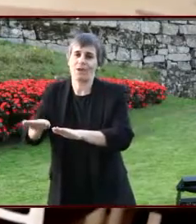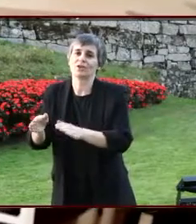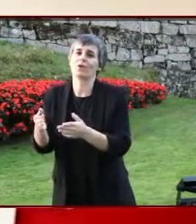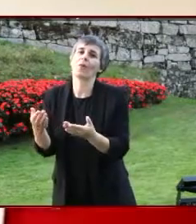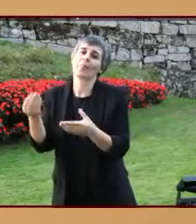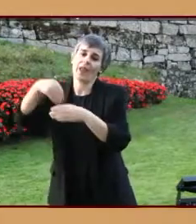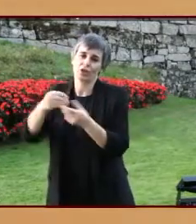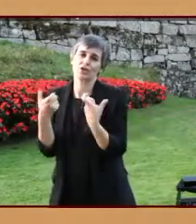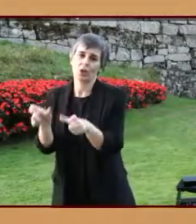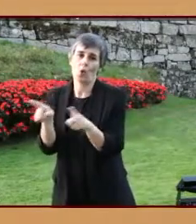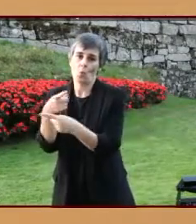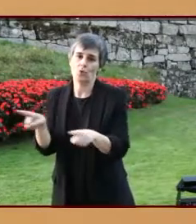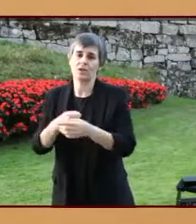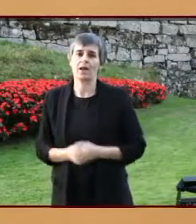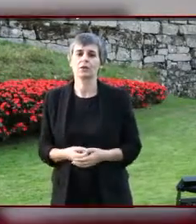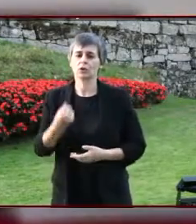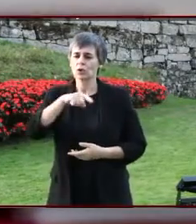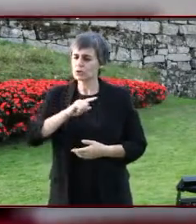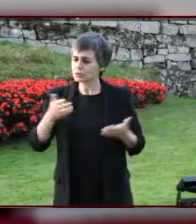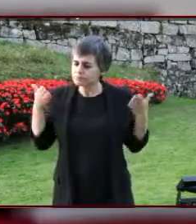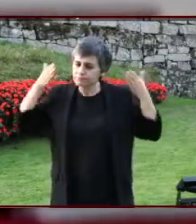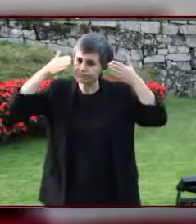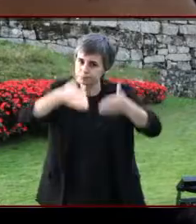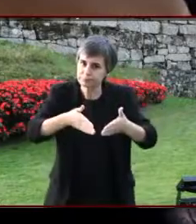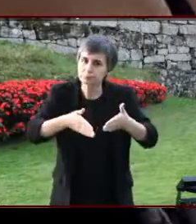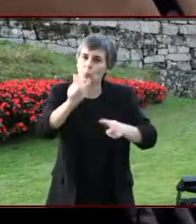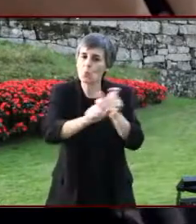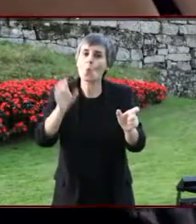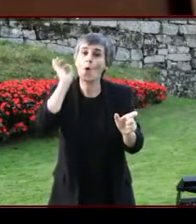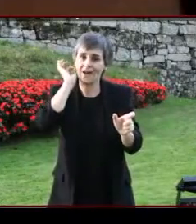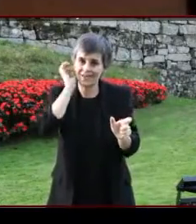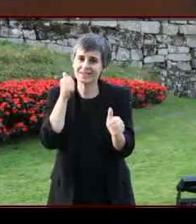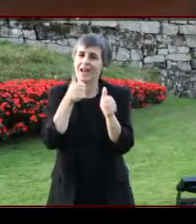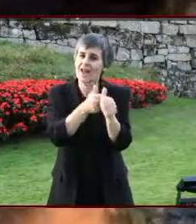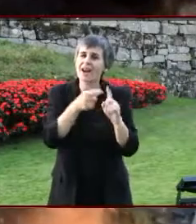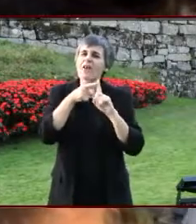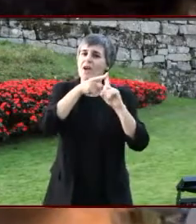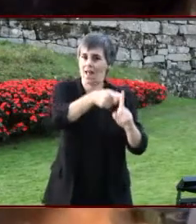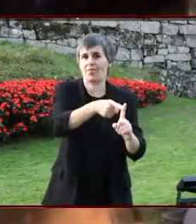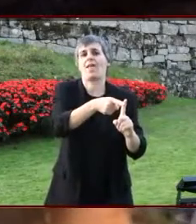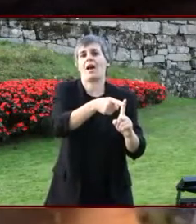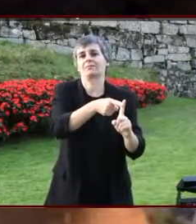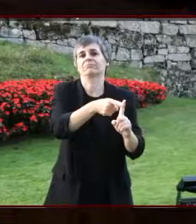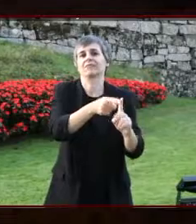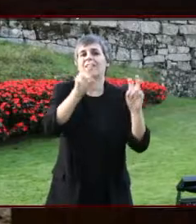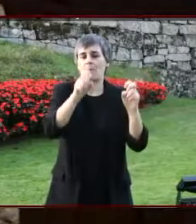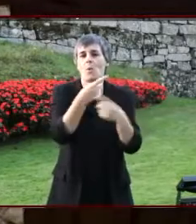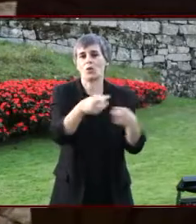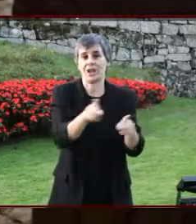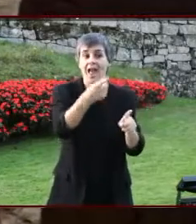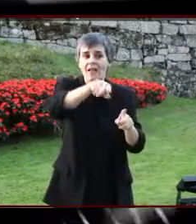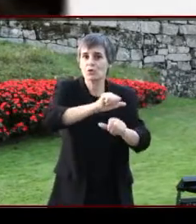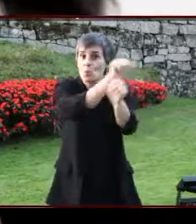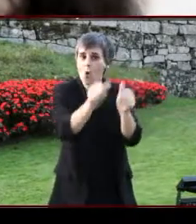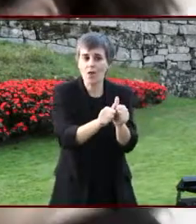Estamos a poñer o foco en mulleres referentes da nosa escena musical que son modelo para avanzar e para loitar contra a brecha de